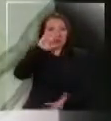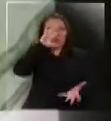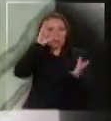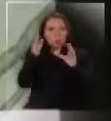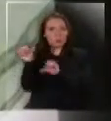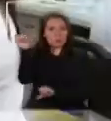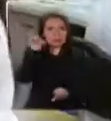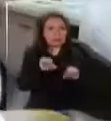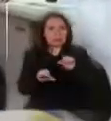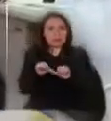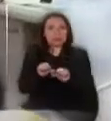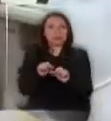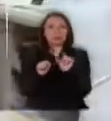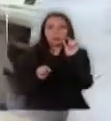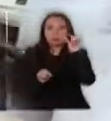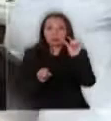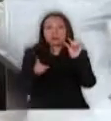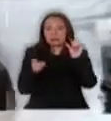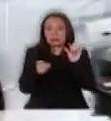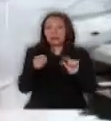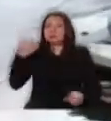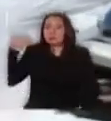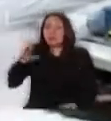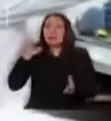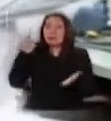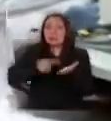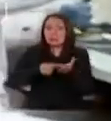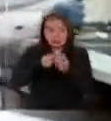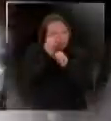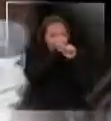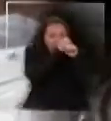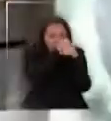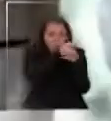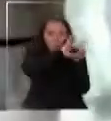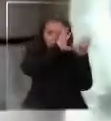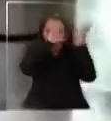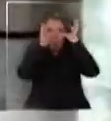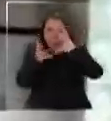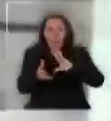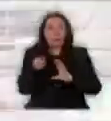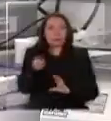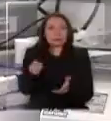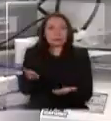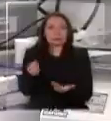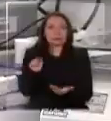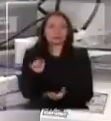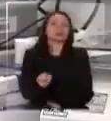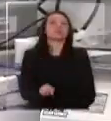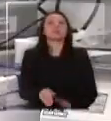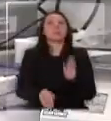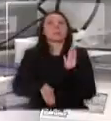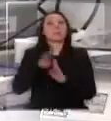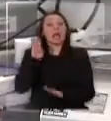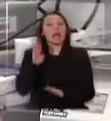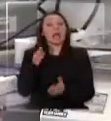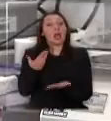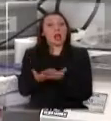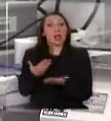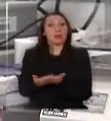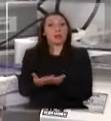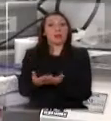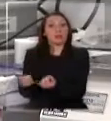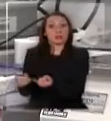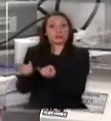de la ciencia, una pieza clave en miles de laboratorios en todo el mundo. La mayor ventaja que le provee